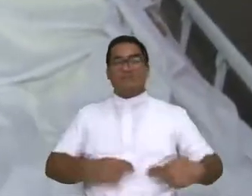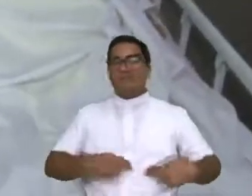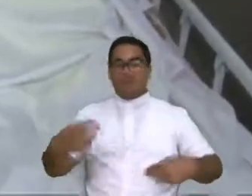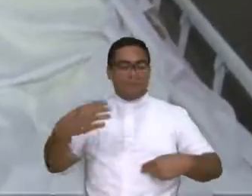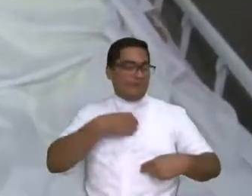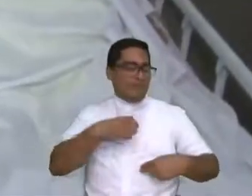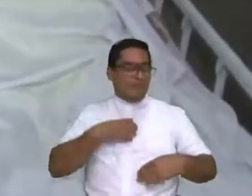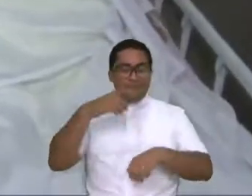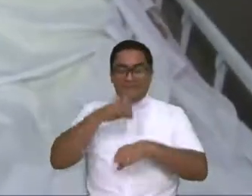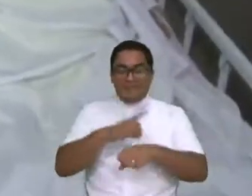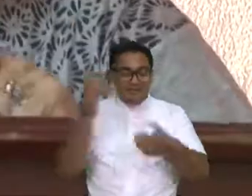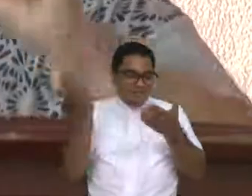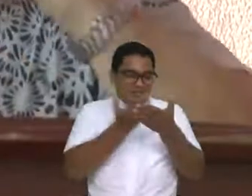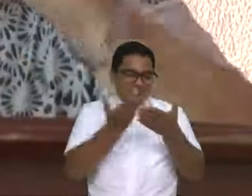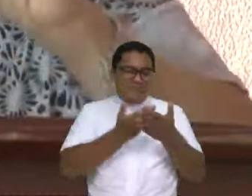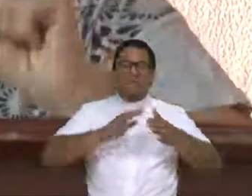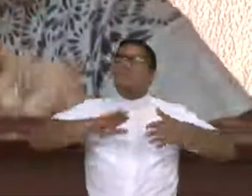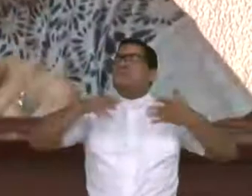para